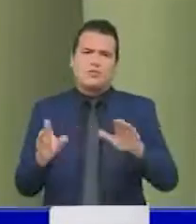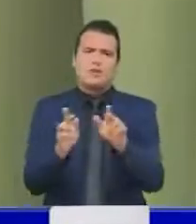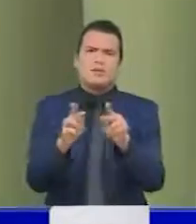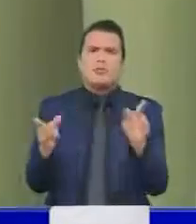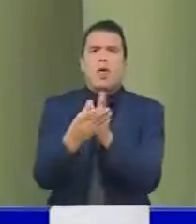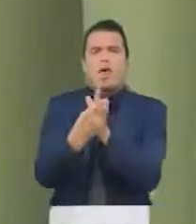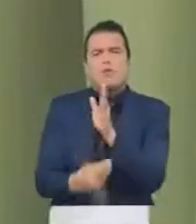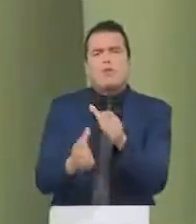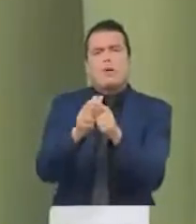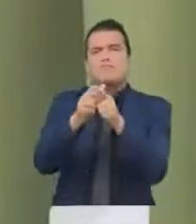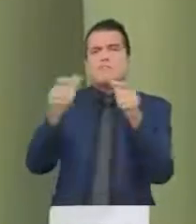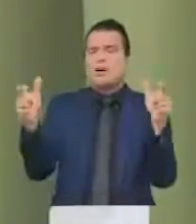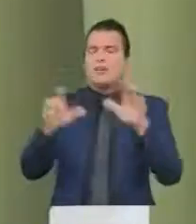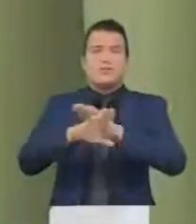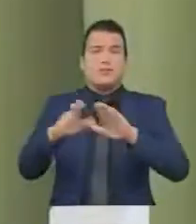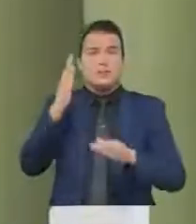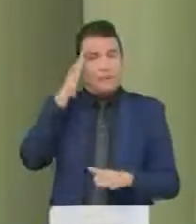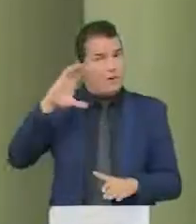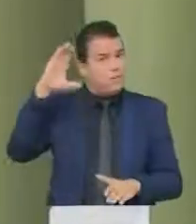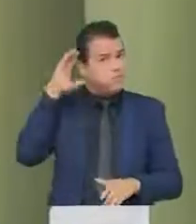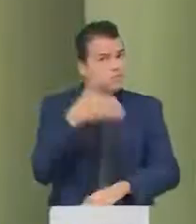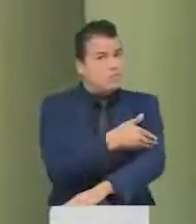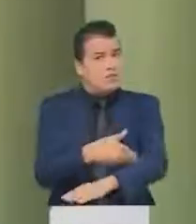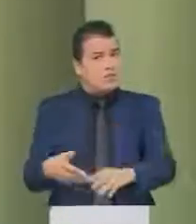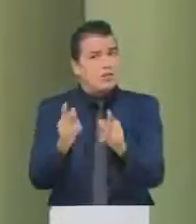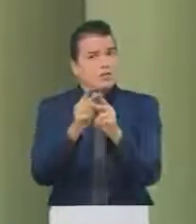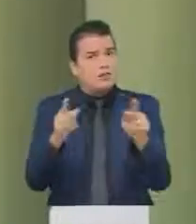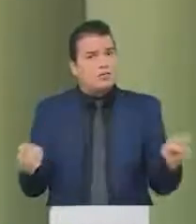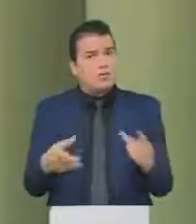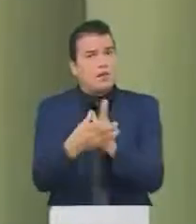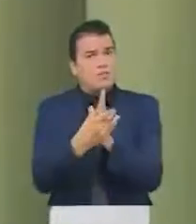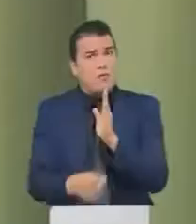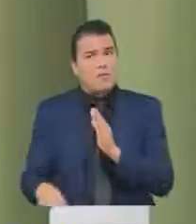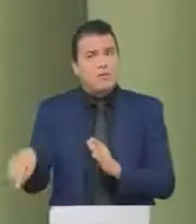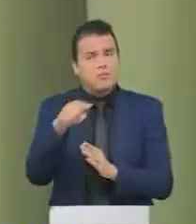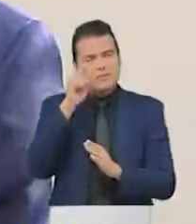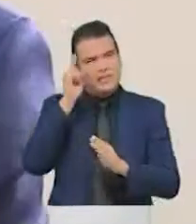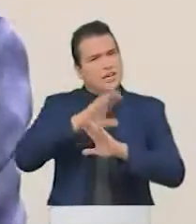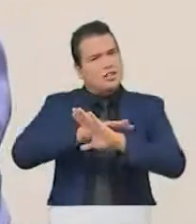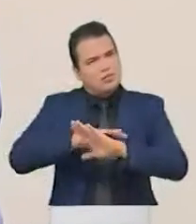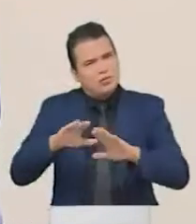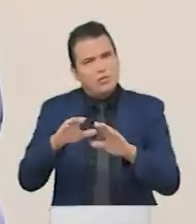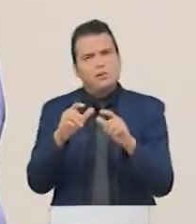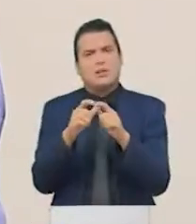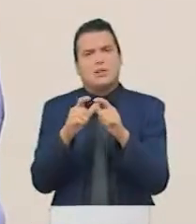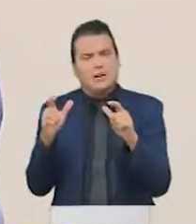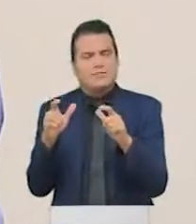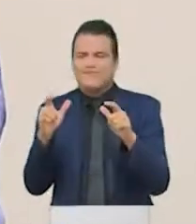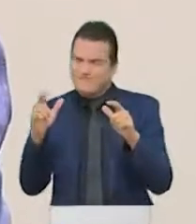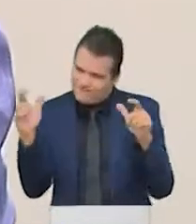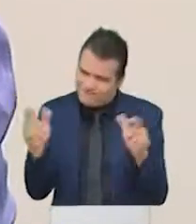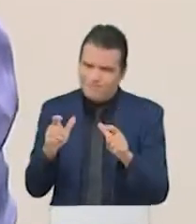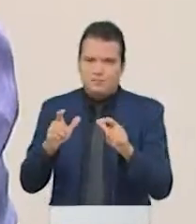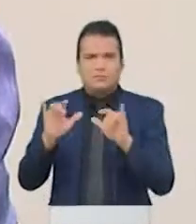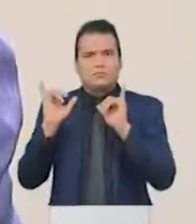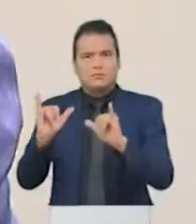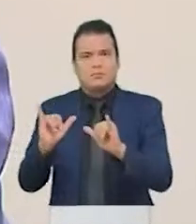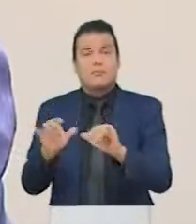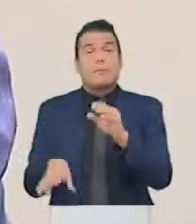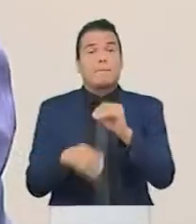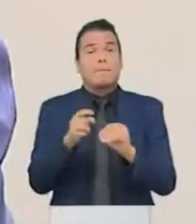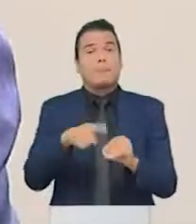de pobreza en colombia los millones de pobres en colombia no podemos seguir aumentándolos con este proyecto de las 3 es que son